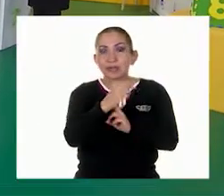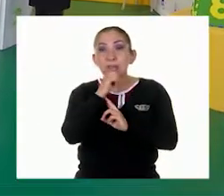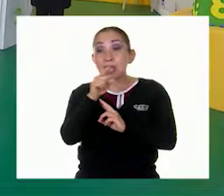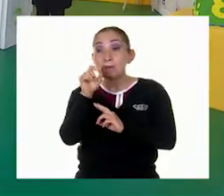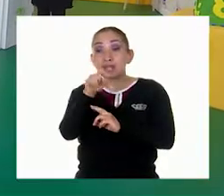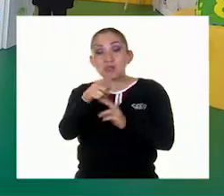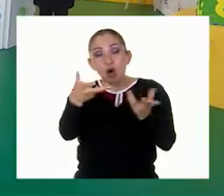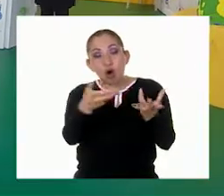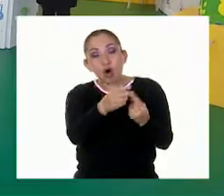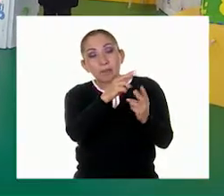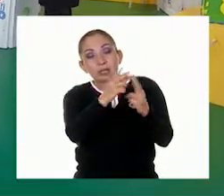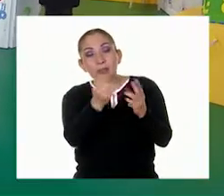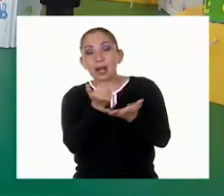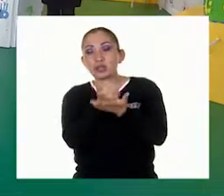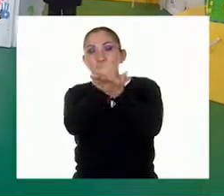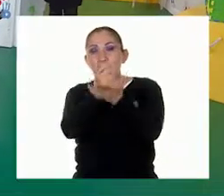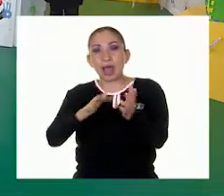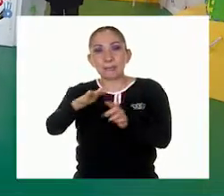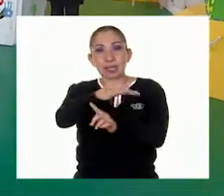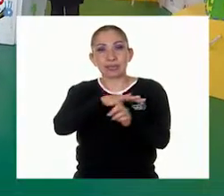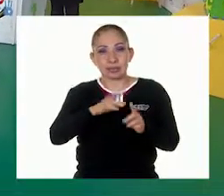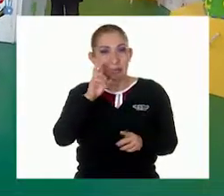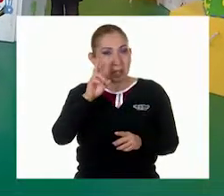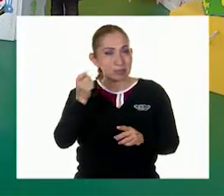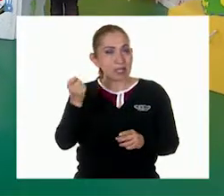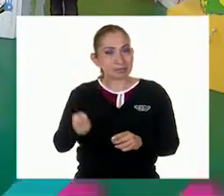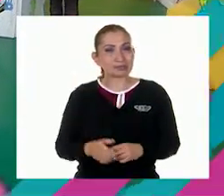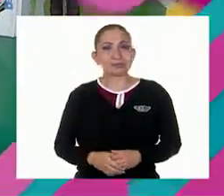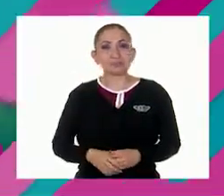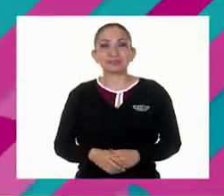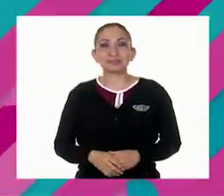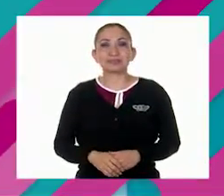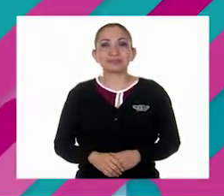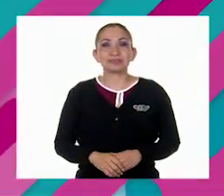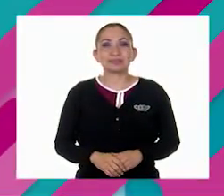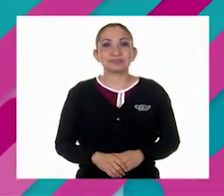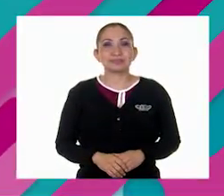los vecinos, a favor del medio ambiente. Sí, vamos. Vamos.